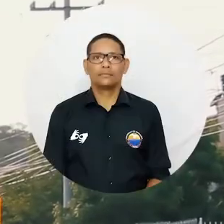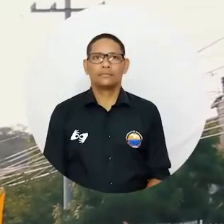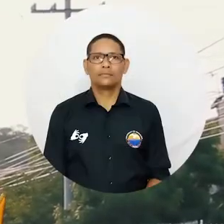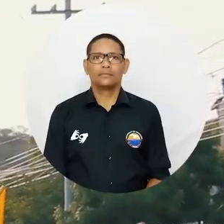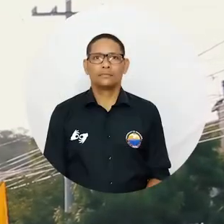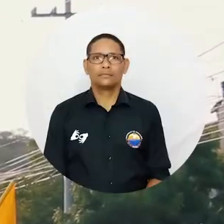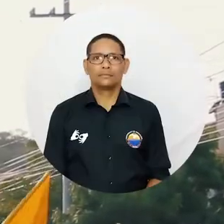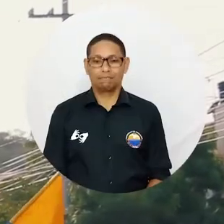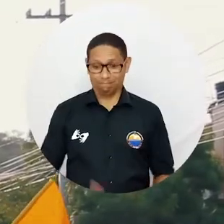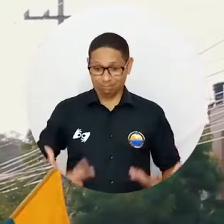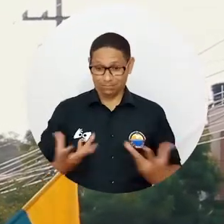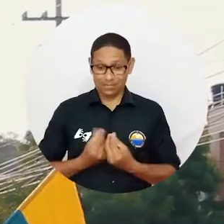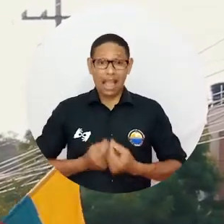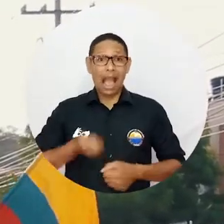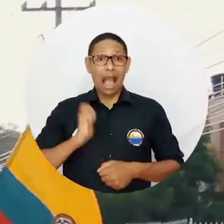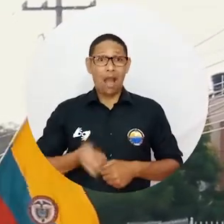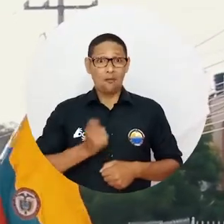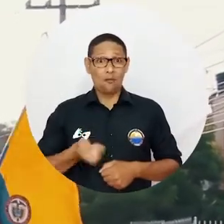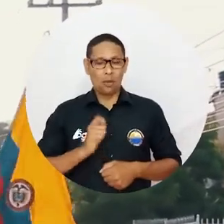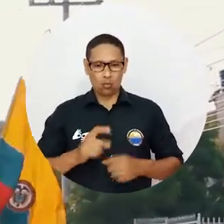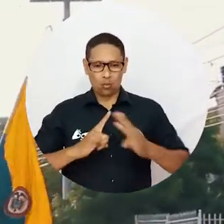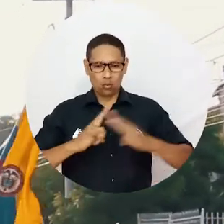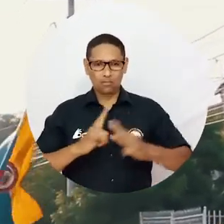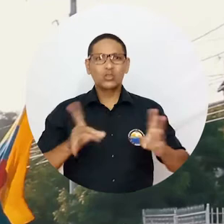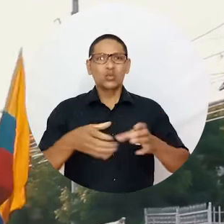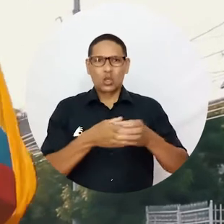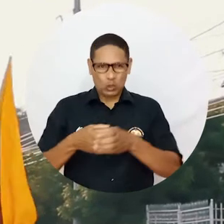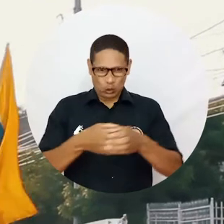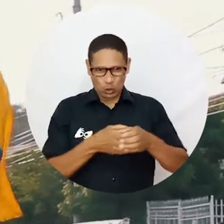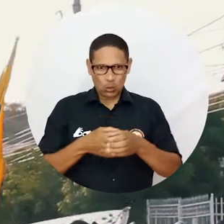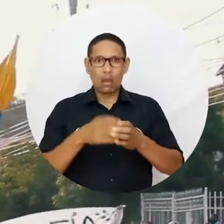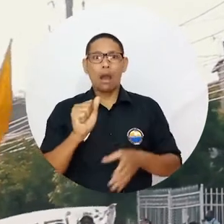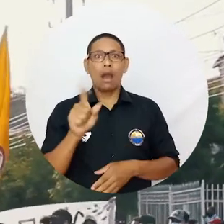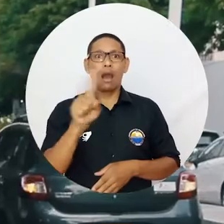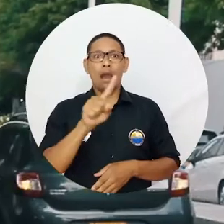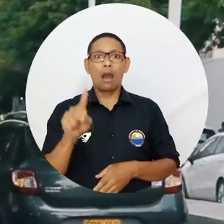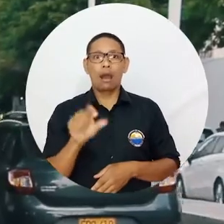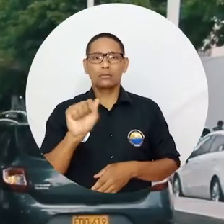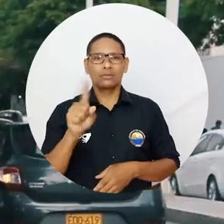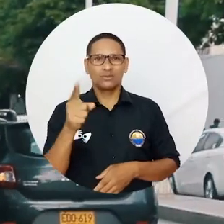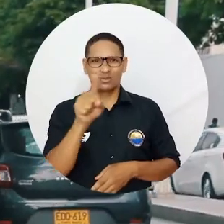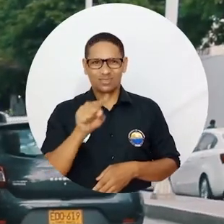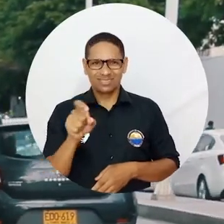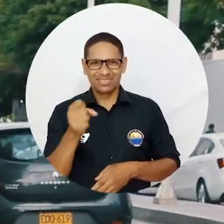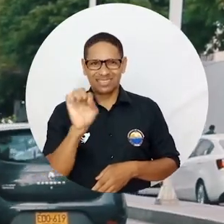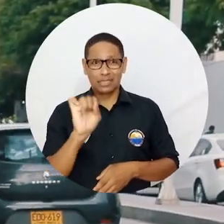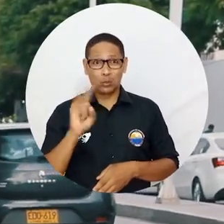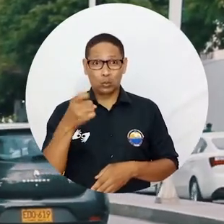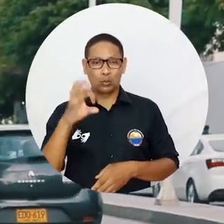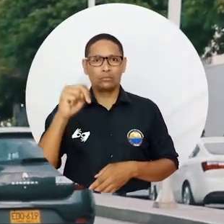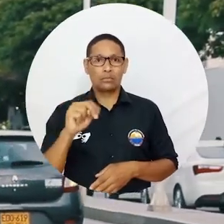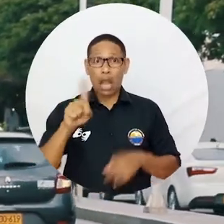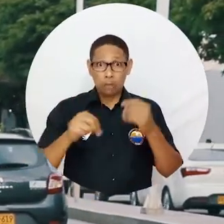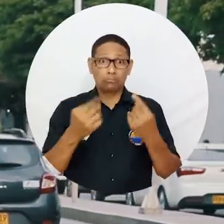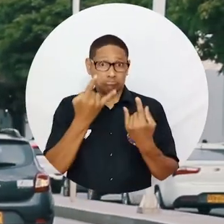Futuros abogados de Uni Magdalena crearon Asociación Estudiantil de Derecho ASOCEDUM. Los interesados en ser parte de la